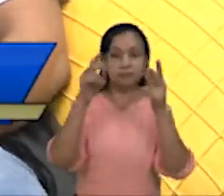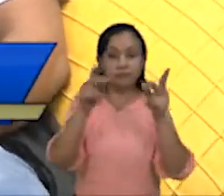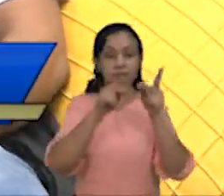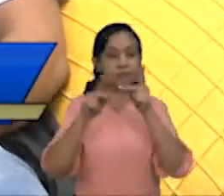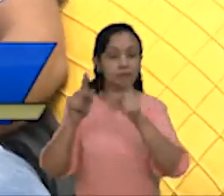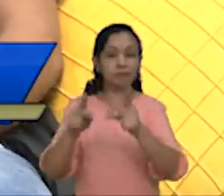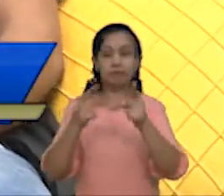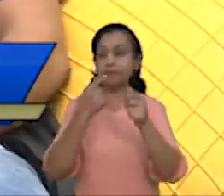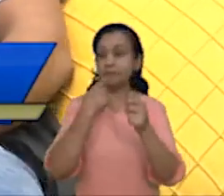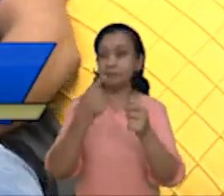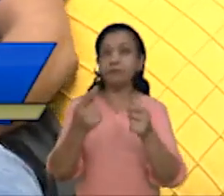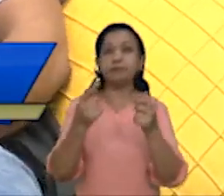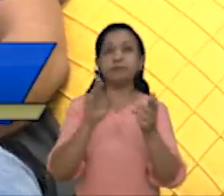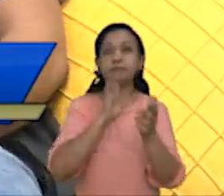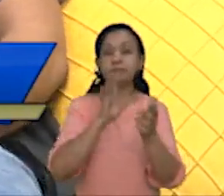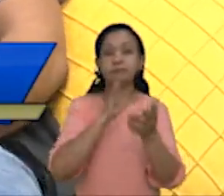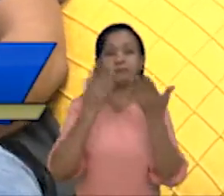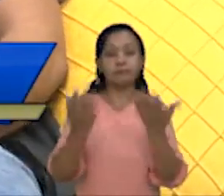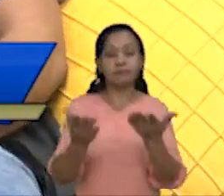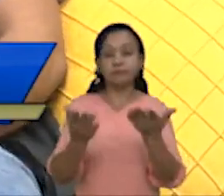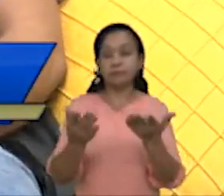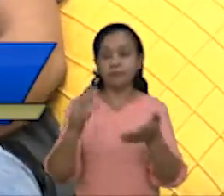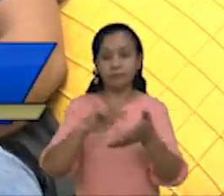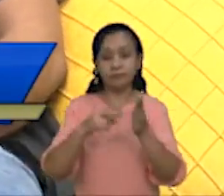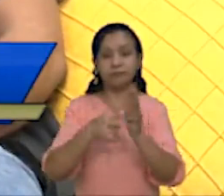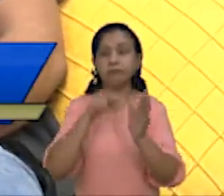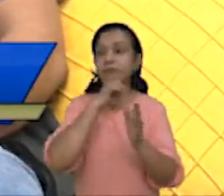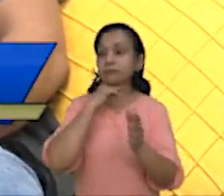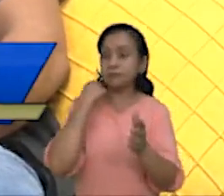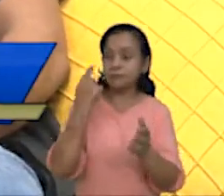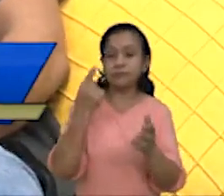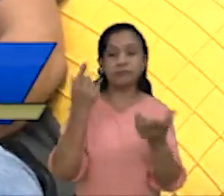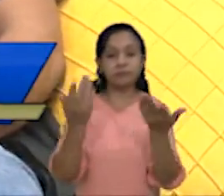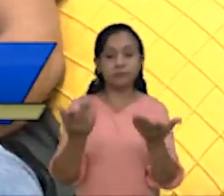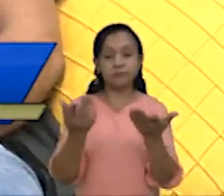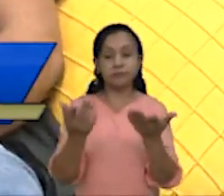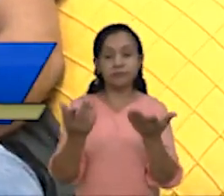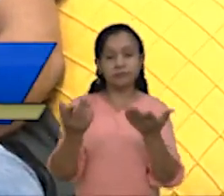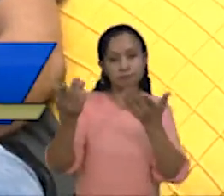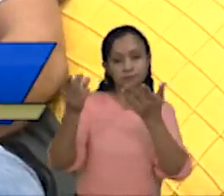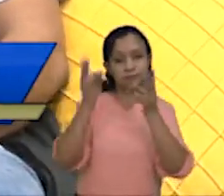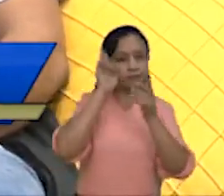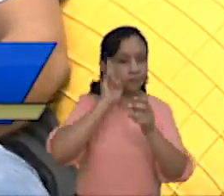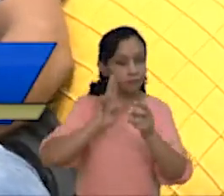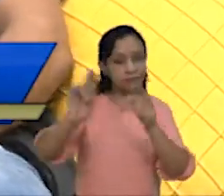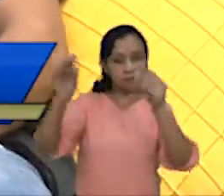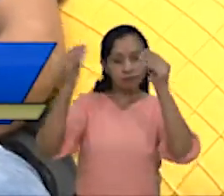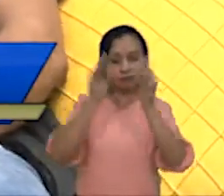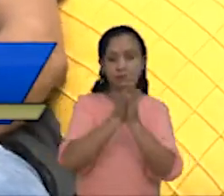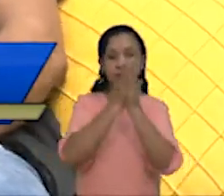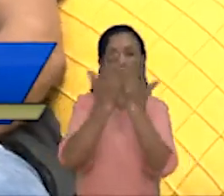generaciones hay que destacar eso, pues. Nuestros conceptos de veracidad, objetividad, que tanto nos meten en las universidades o están en los